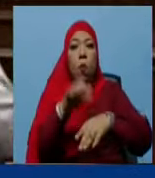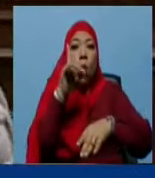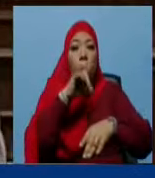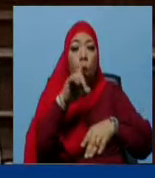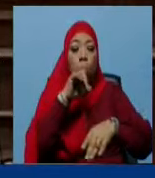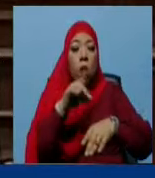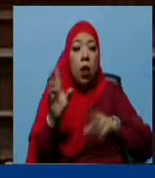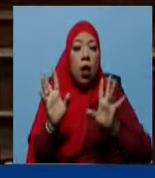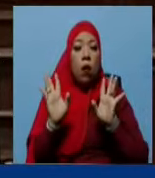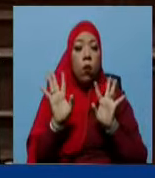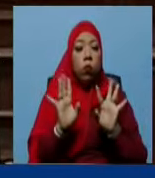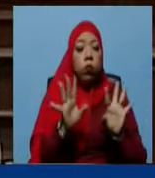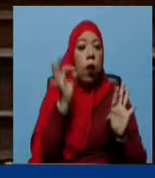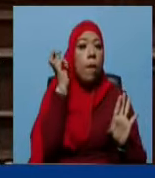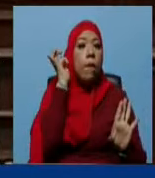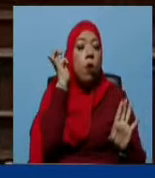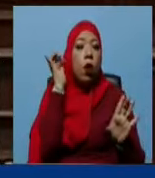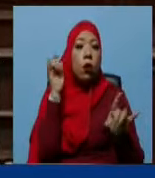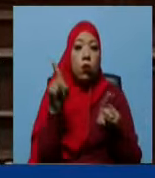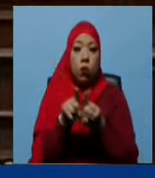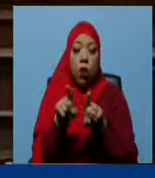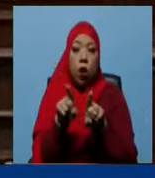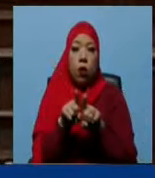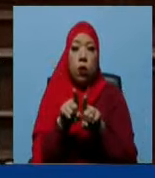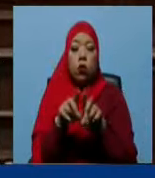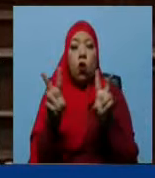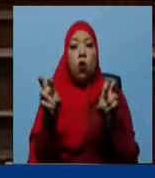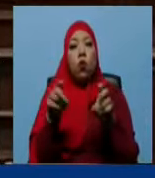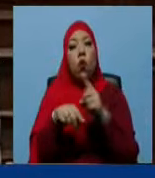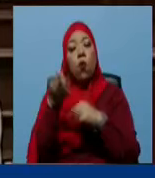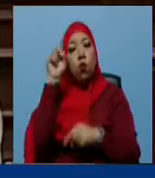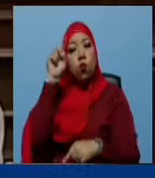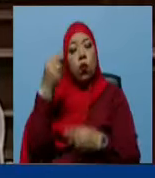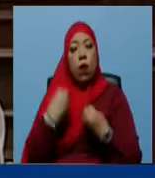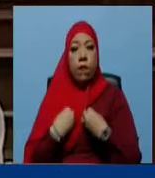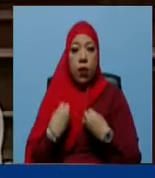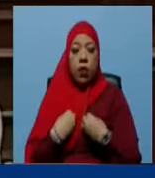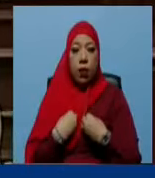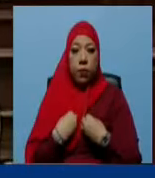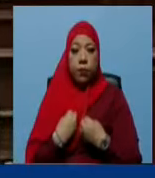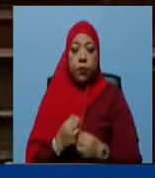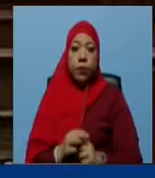con él y tomaran un nuevo camino, una nueva vida,